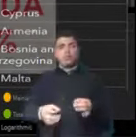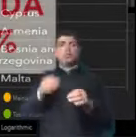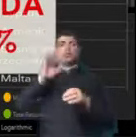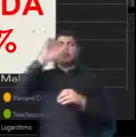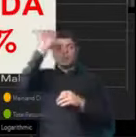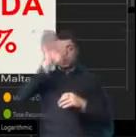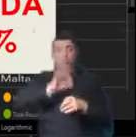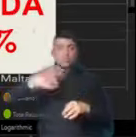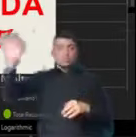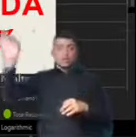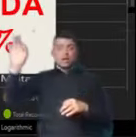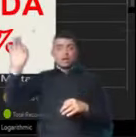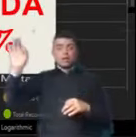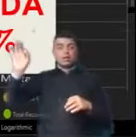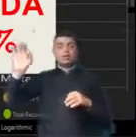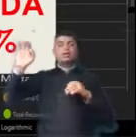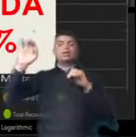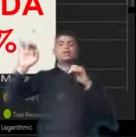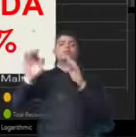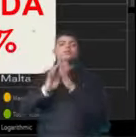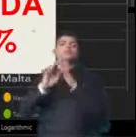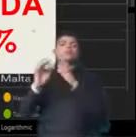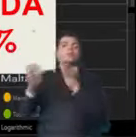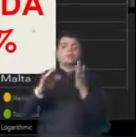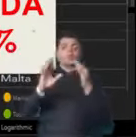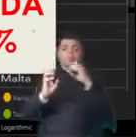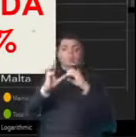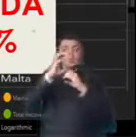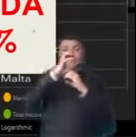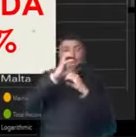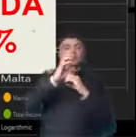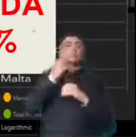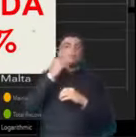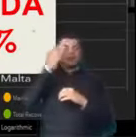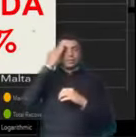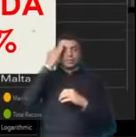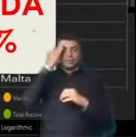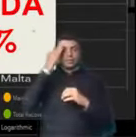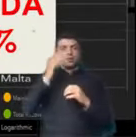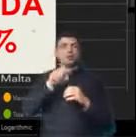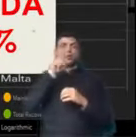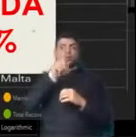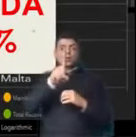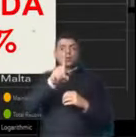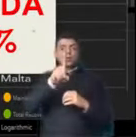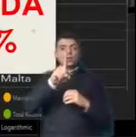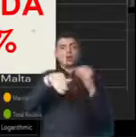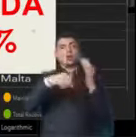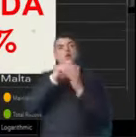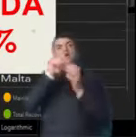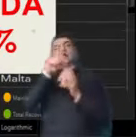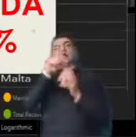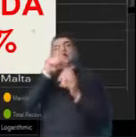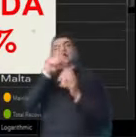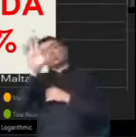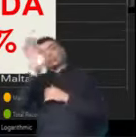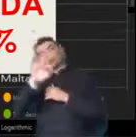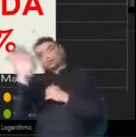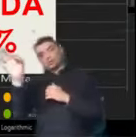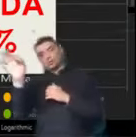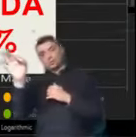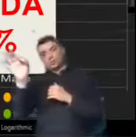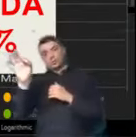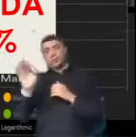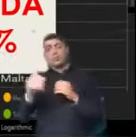mortalidad del COVID-19, teniendo en cuenta esto, es entre el 1 al 1.5%. O sea que de 100